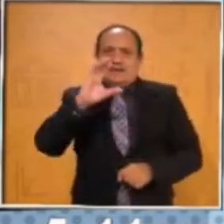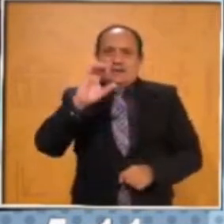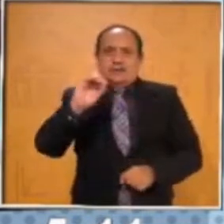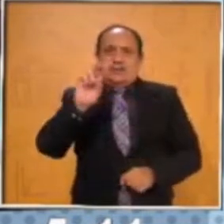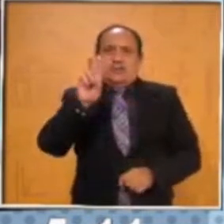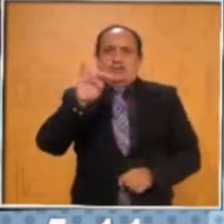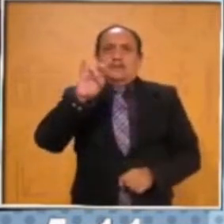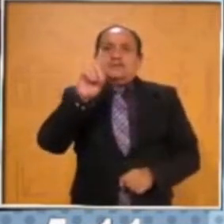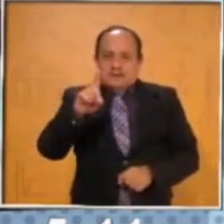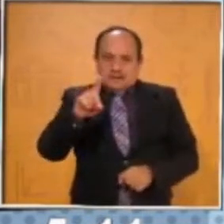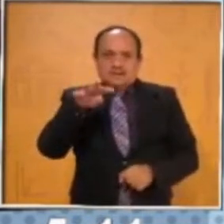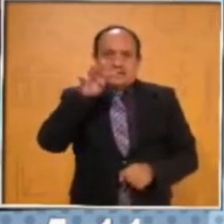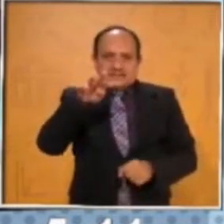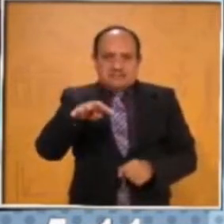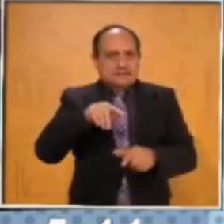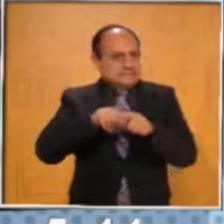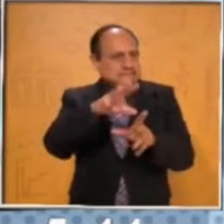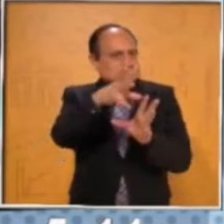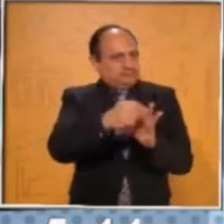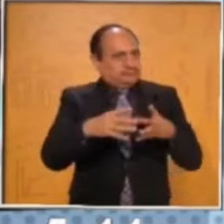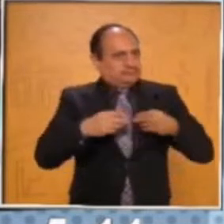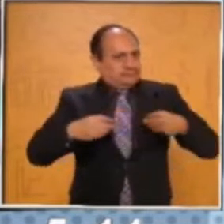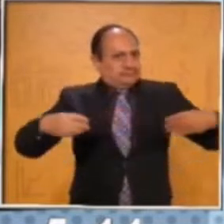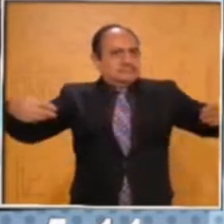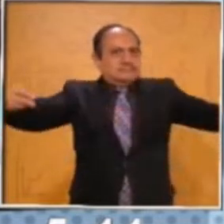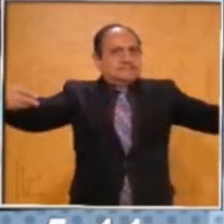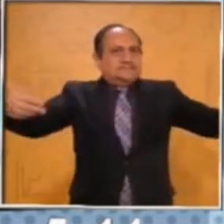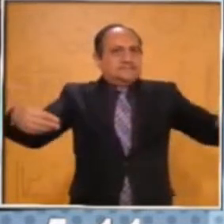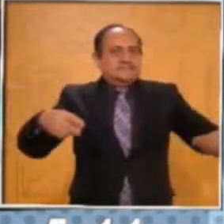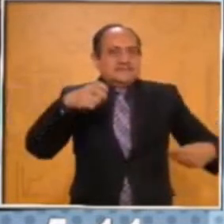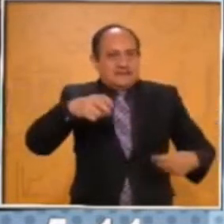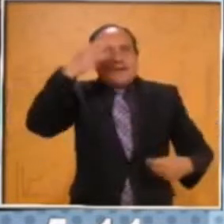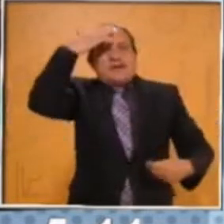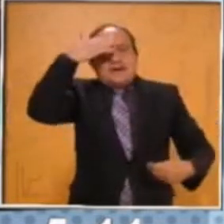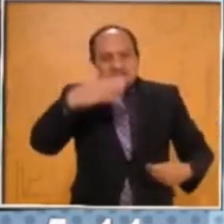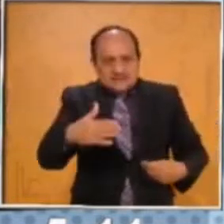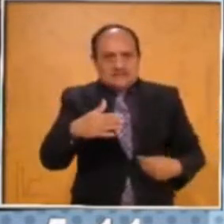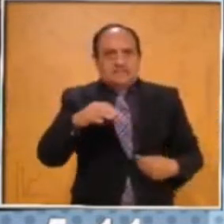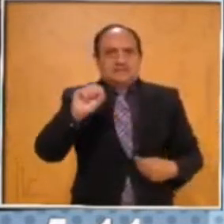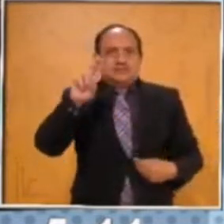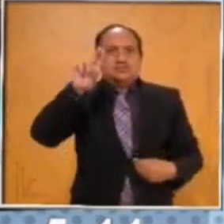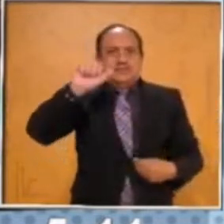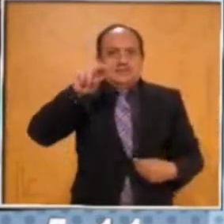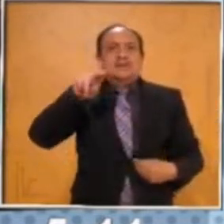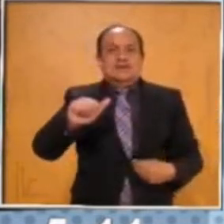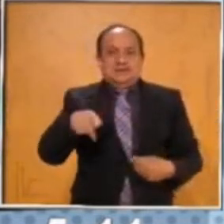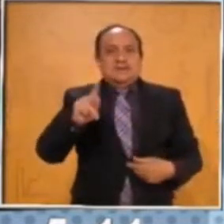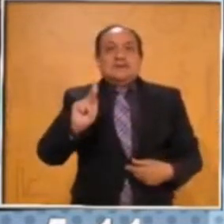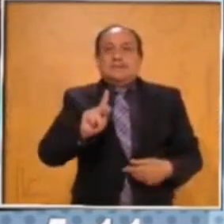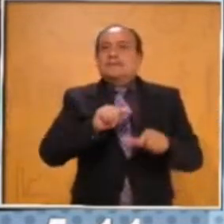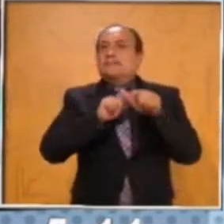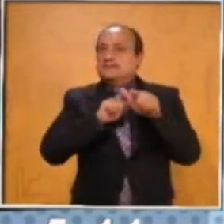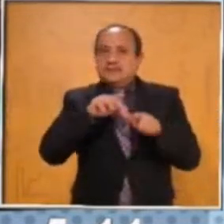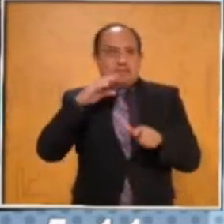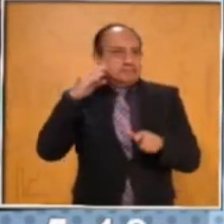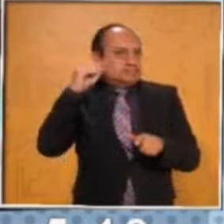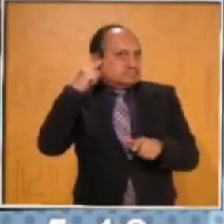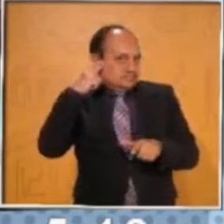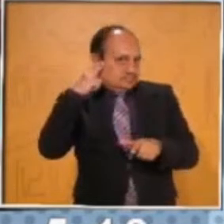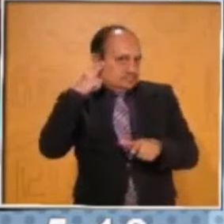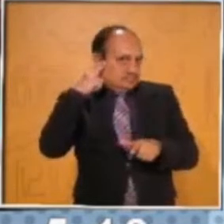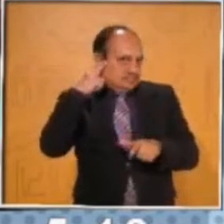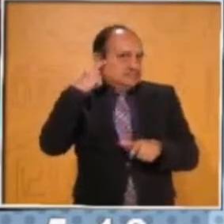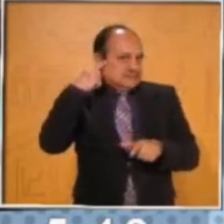que con su ayuda sigue alimentándose hasta hoy. Ella sabe de Susana, pero seguirá susurrándote mientras